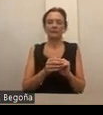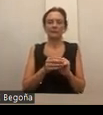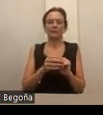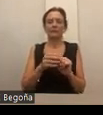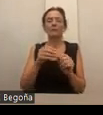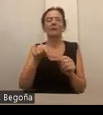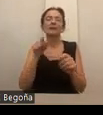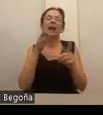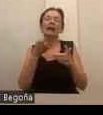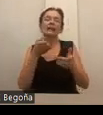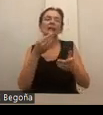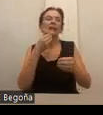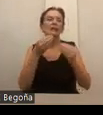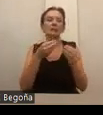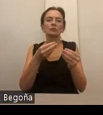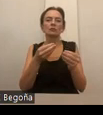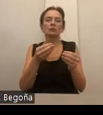disminuir la cantidad de